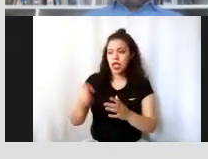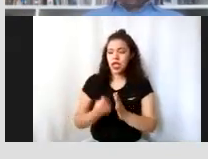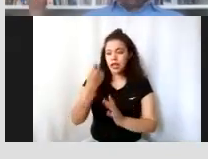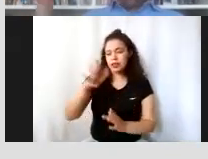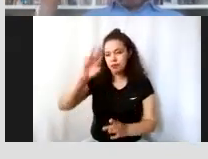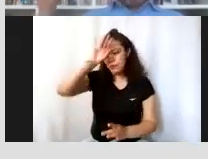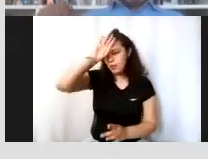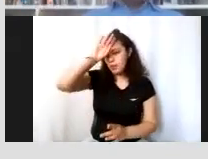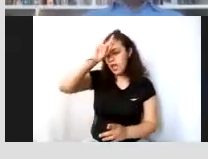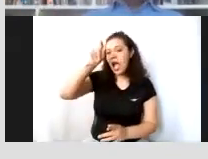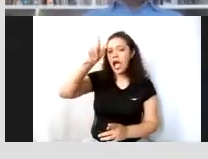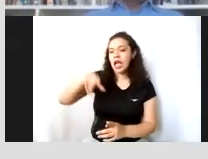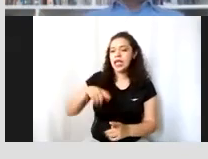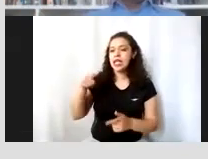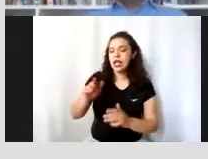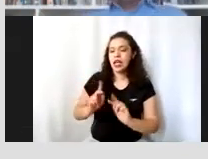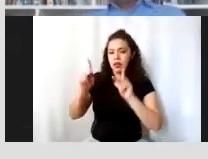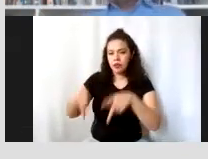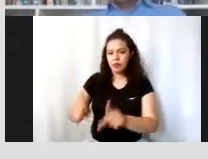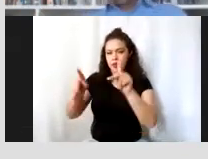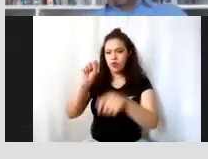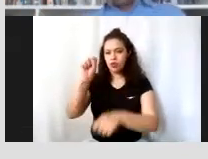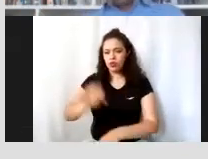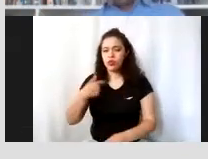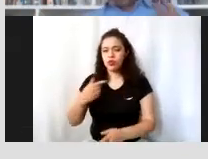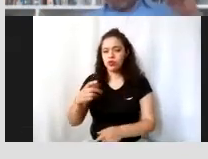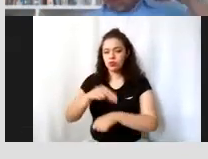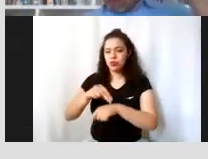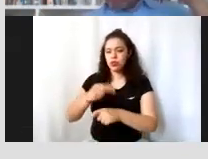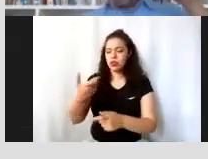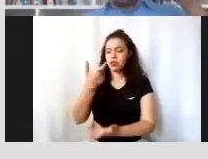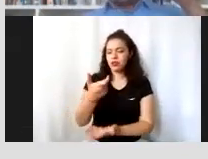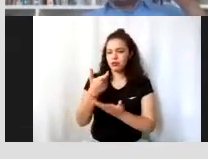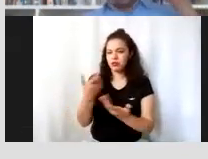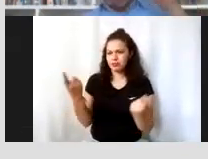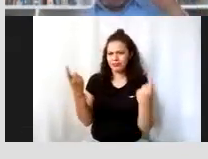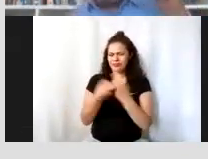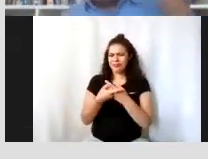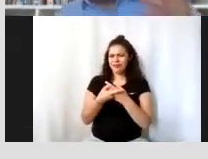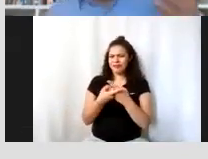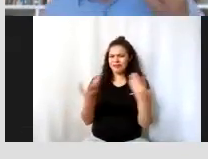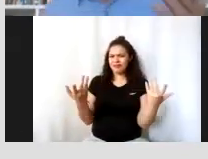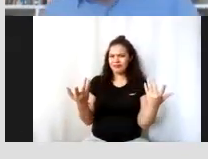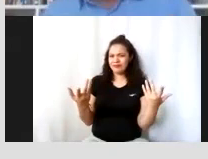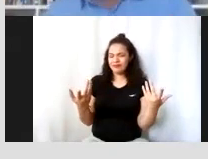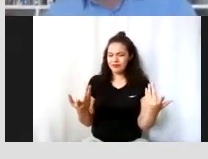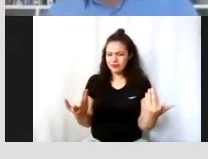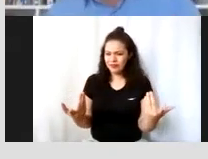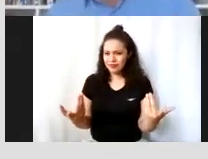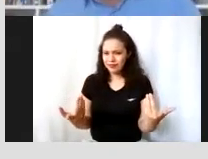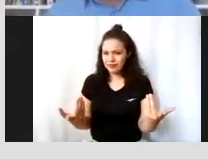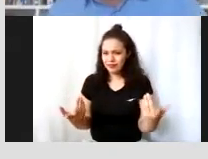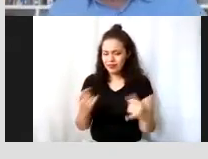en Periférico Sur, ahí estudié mi doctorado en economía. Como que ya no casa, ¿no? Como que ustedes dicen, bueno, a ver, estos